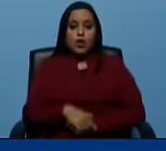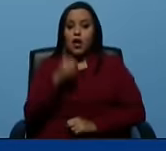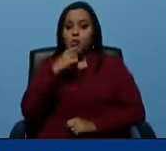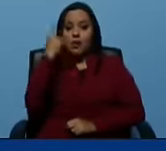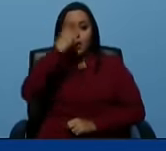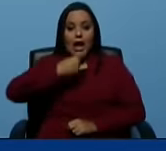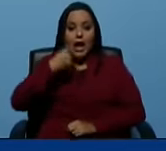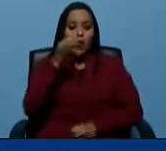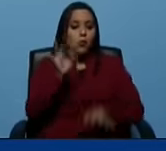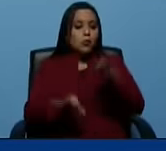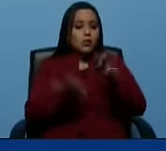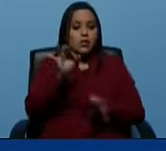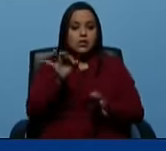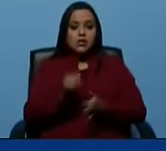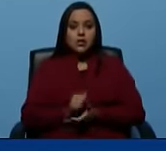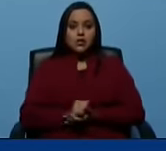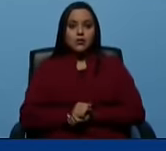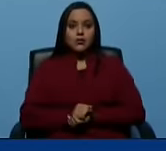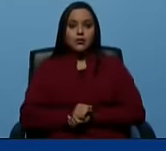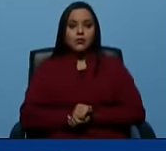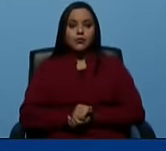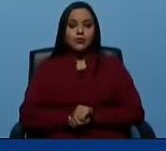cara a la justicia,